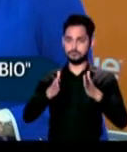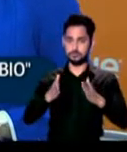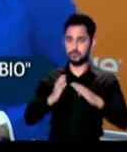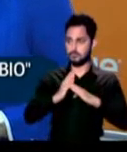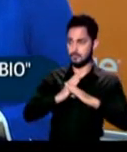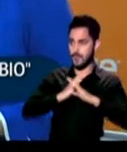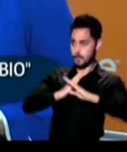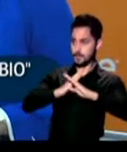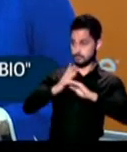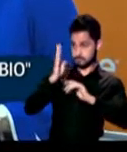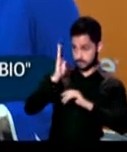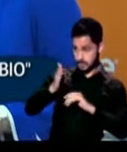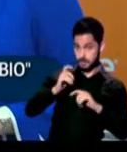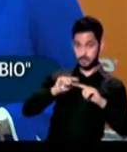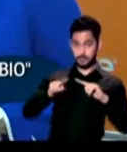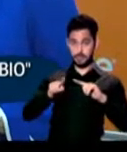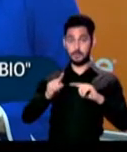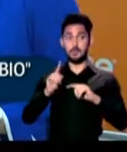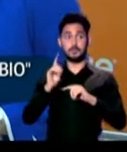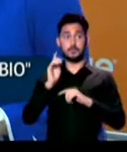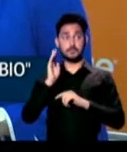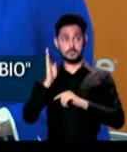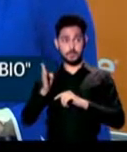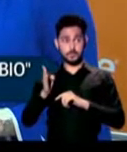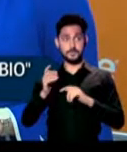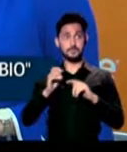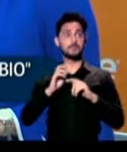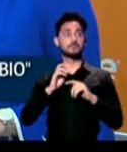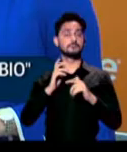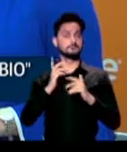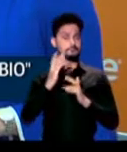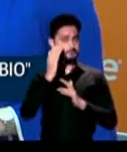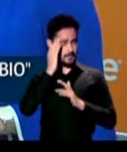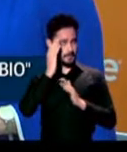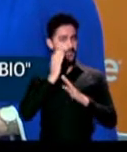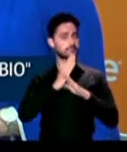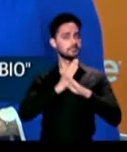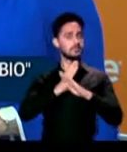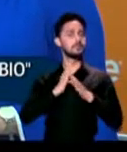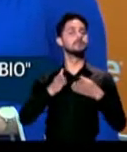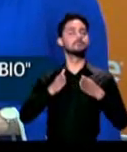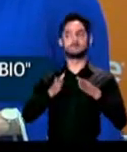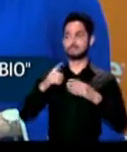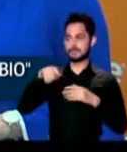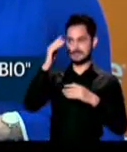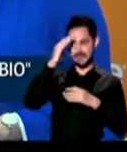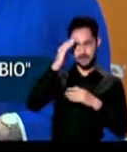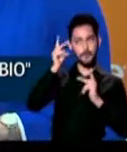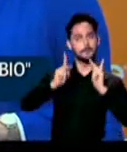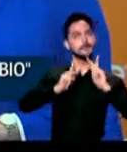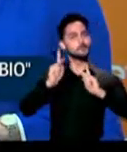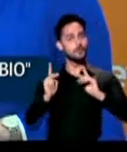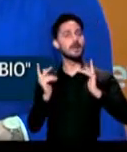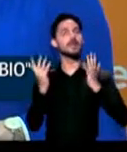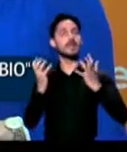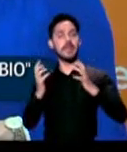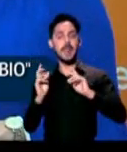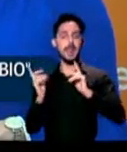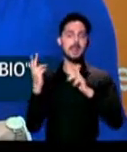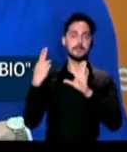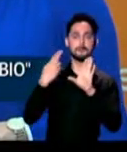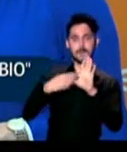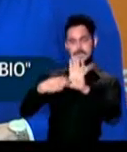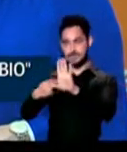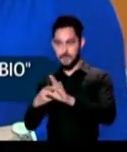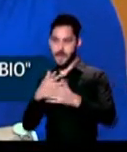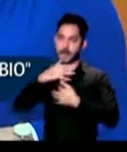del país, o por lo menos eso es lo que tenemos entendido hasta el momento. Y sabemos que el pueblo va a querer estar, participar de la caravana, compartir con